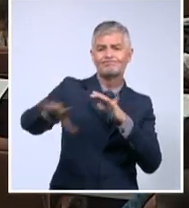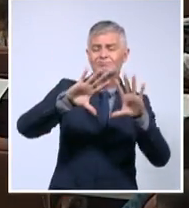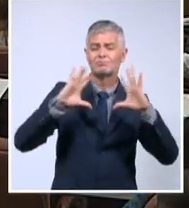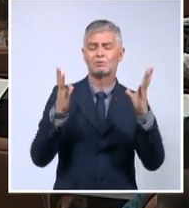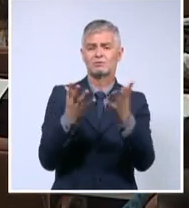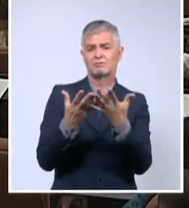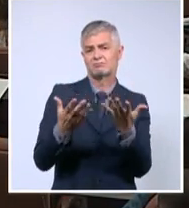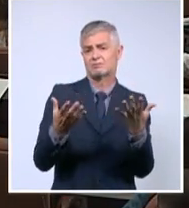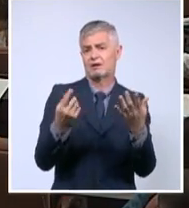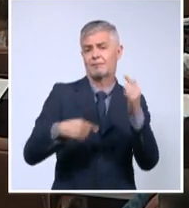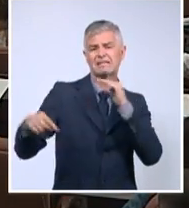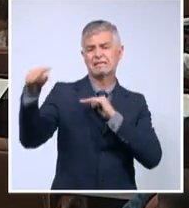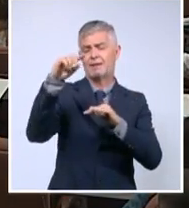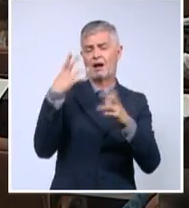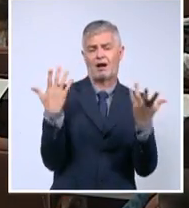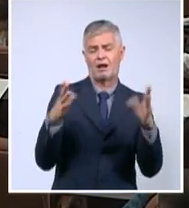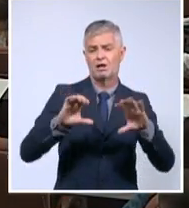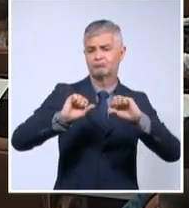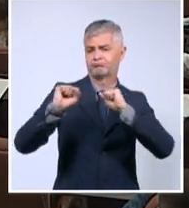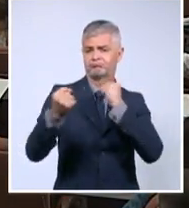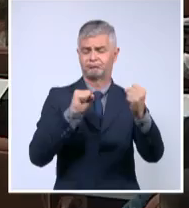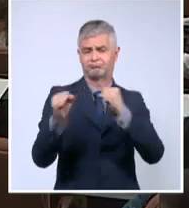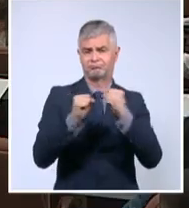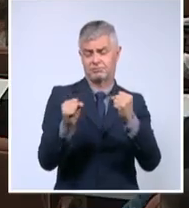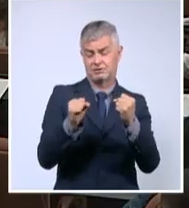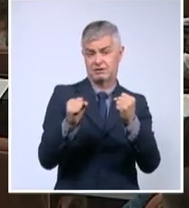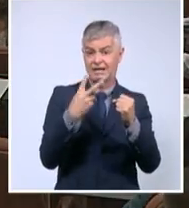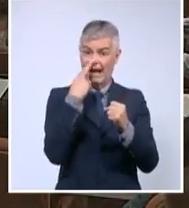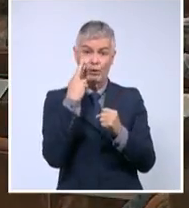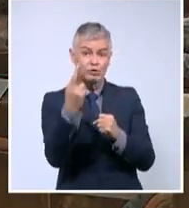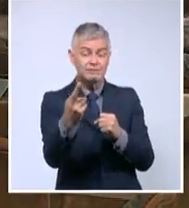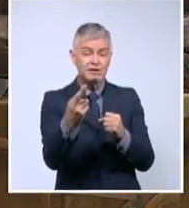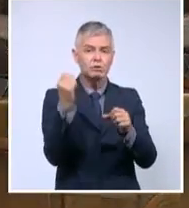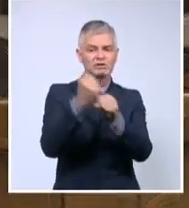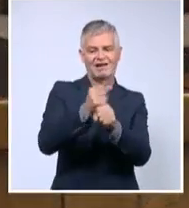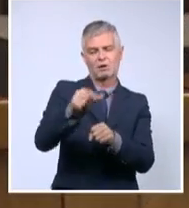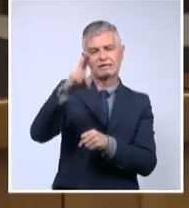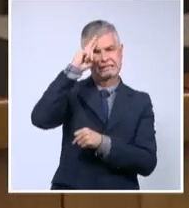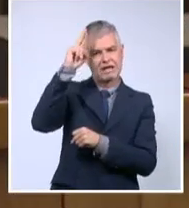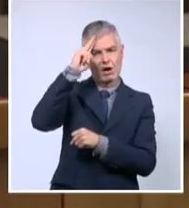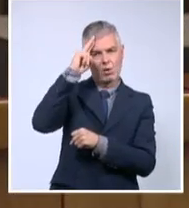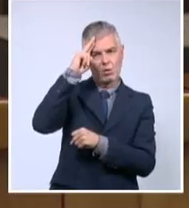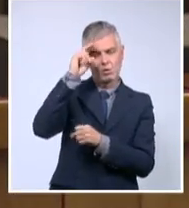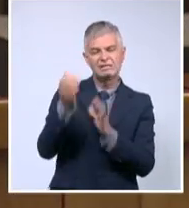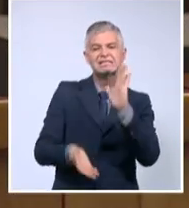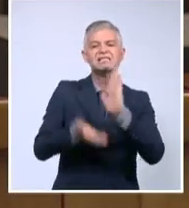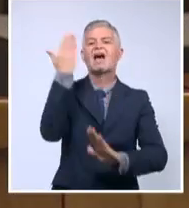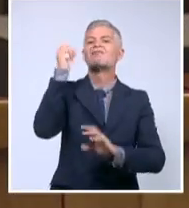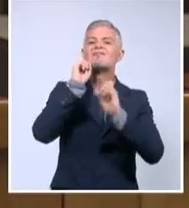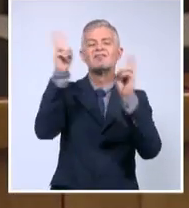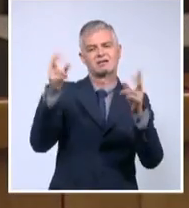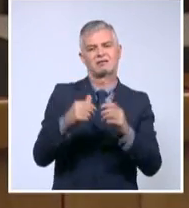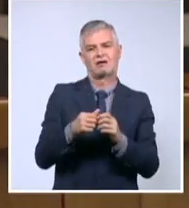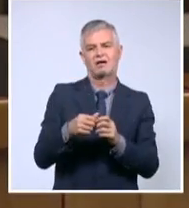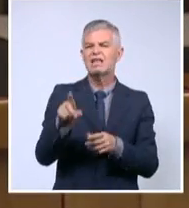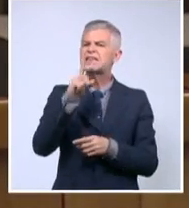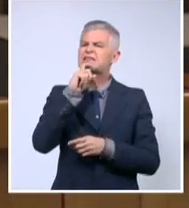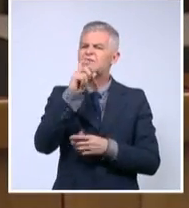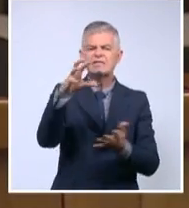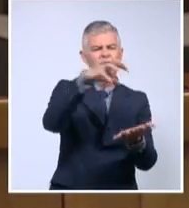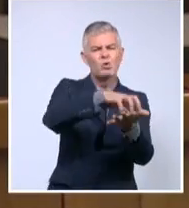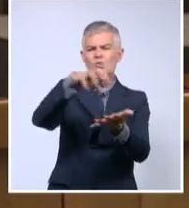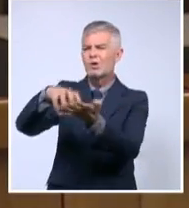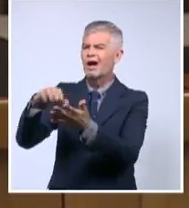la consagración de nuestros trabajadores de la salud a salvar vidas en las más difíciles condiciones y en los sitios más